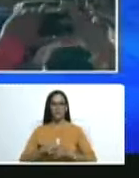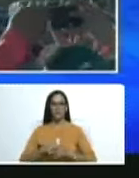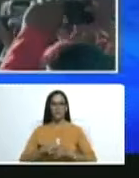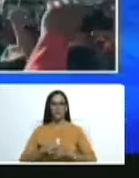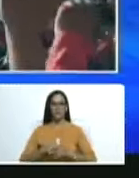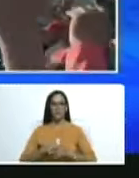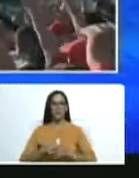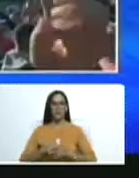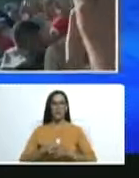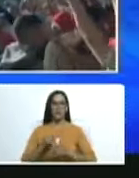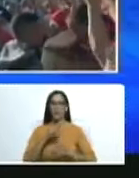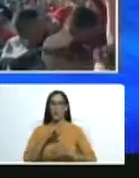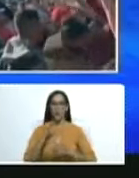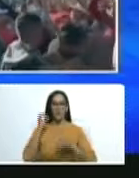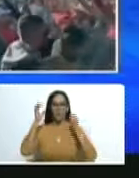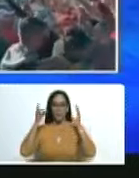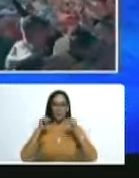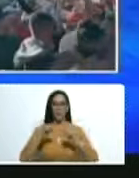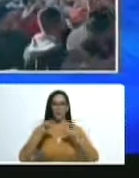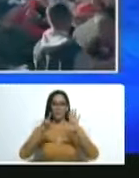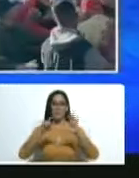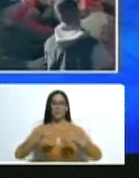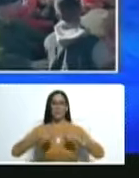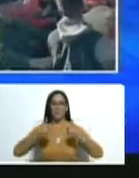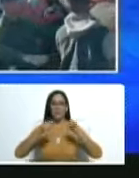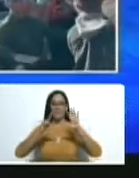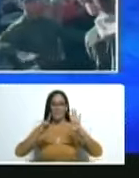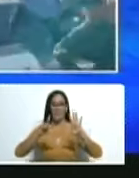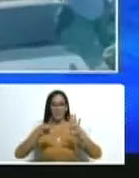Todavía no habíamos inventado el 7+7.